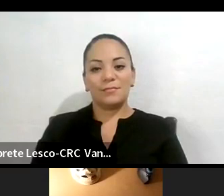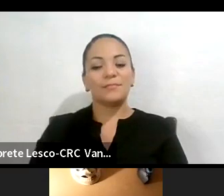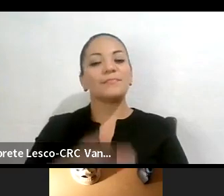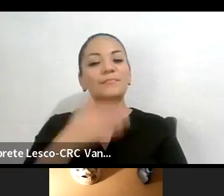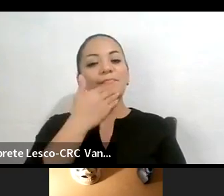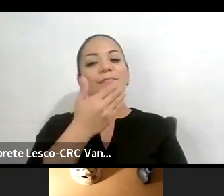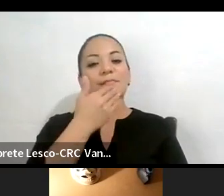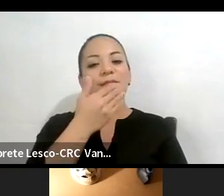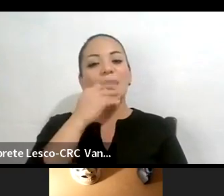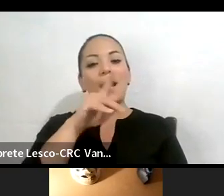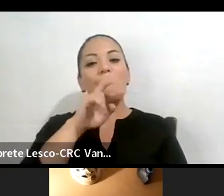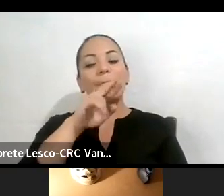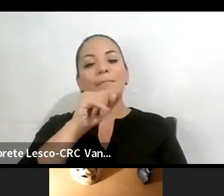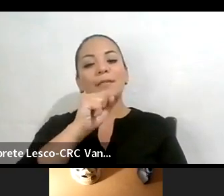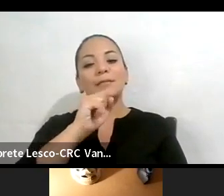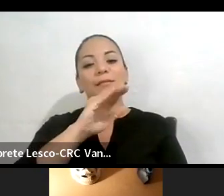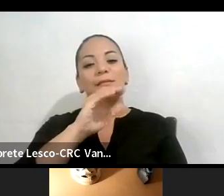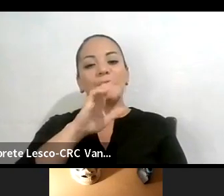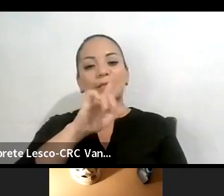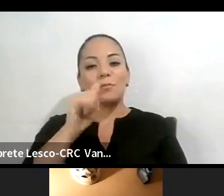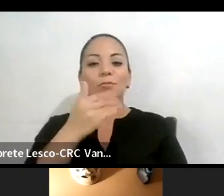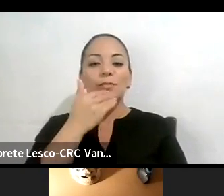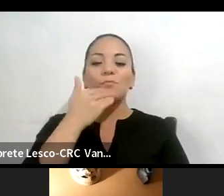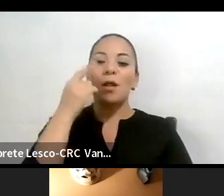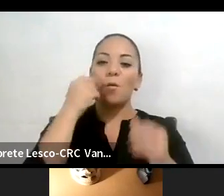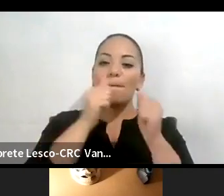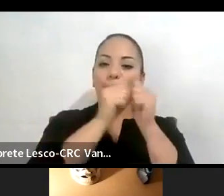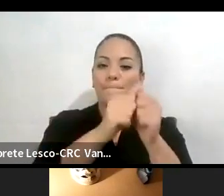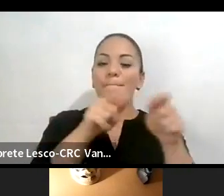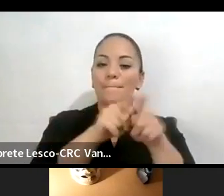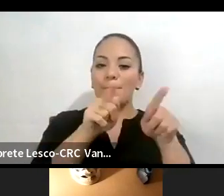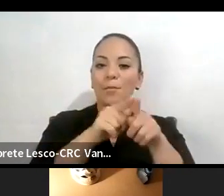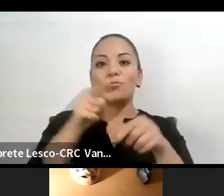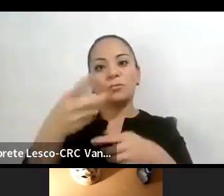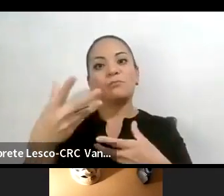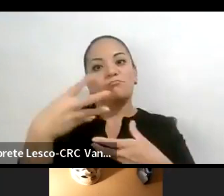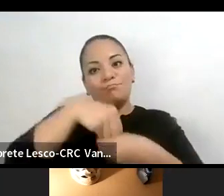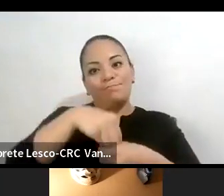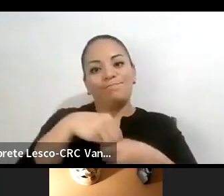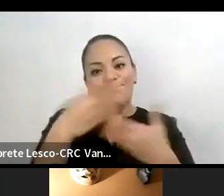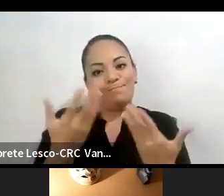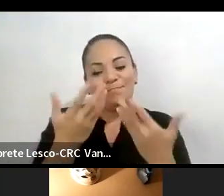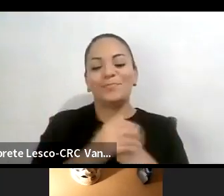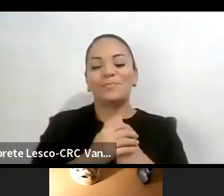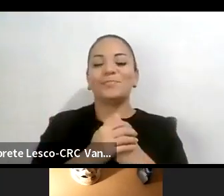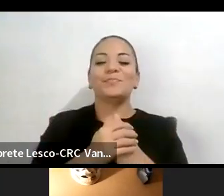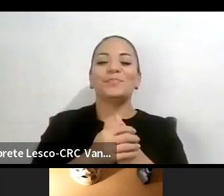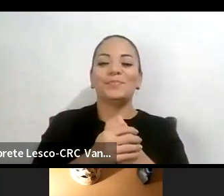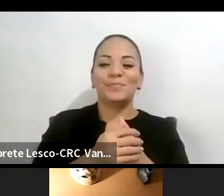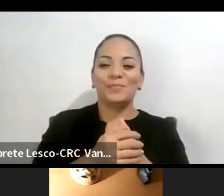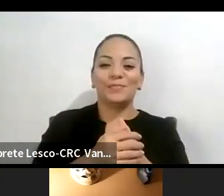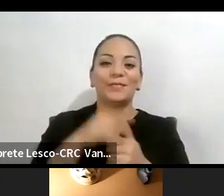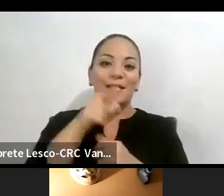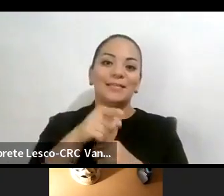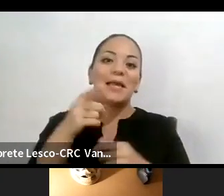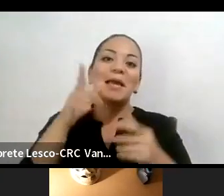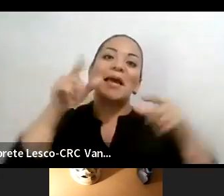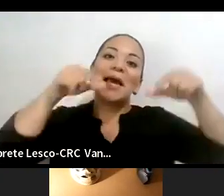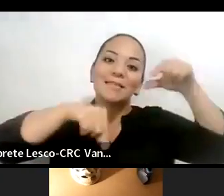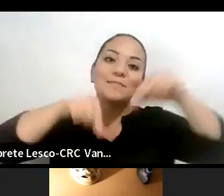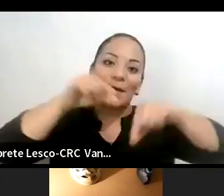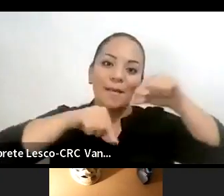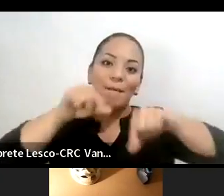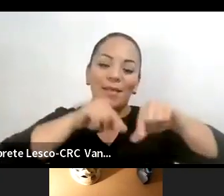Muchas gracias, Priscila, por acompañarnos y también por haberse apuntado, ¿verdad?, en este experimento